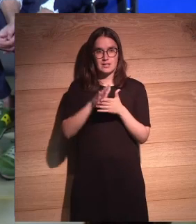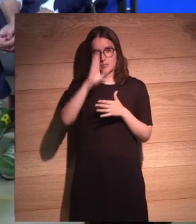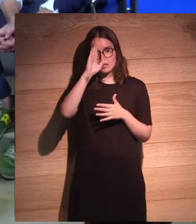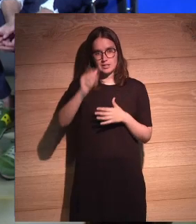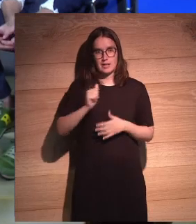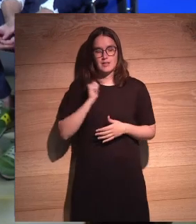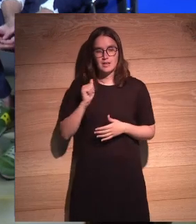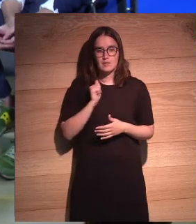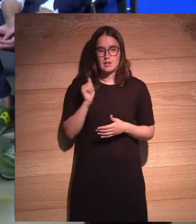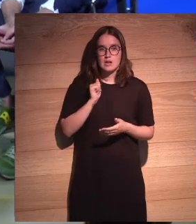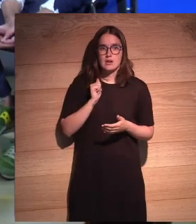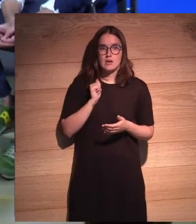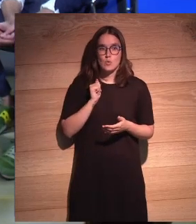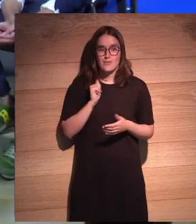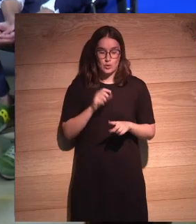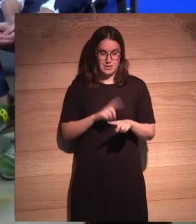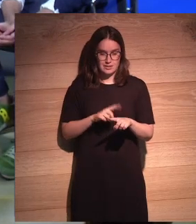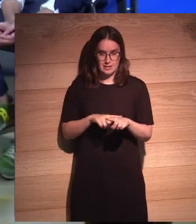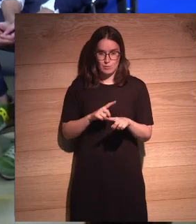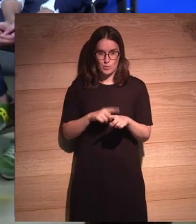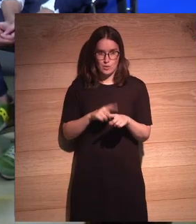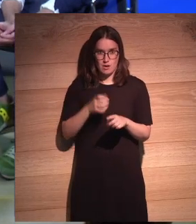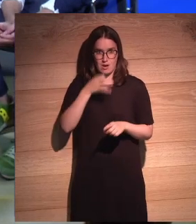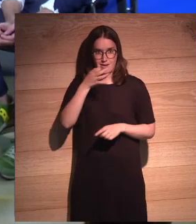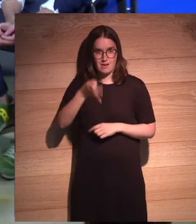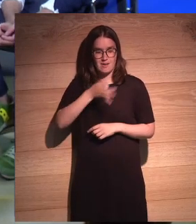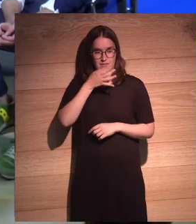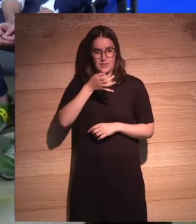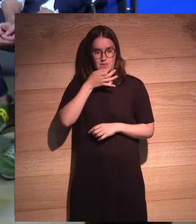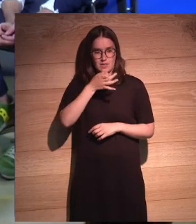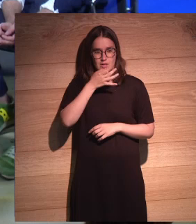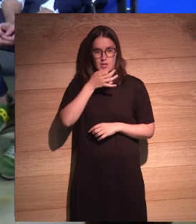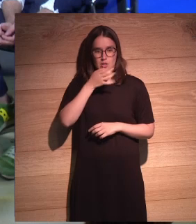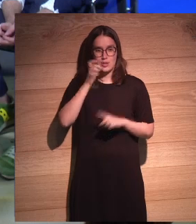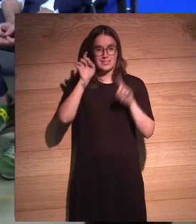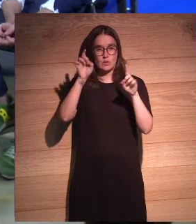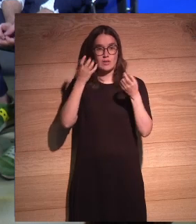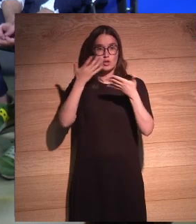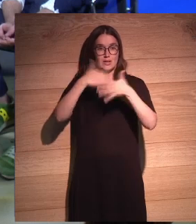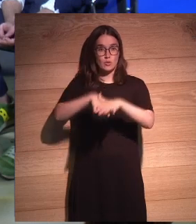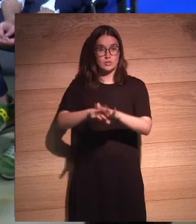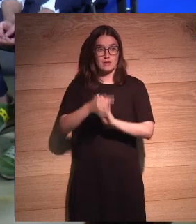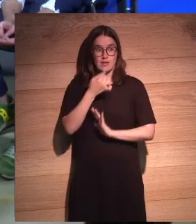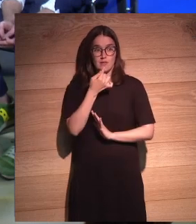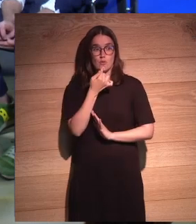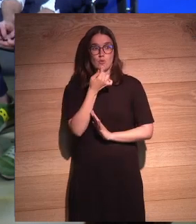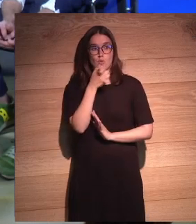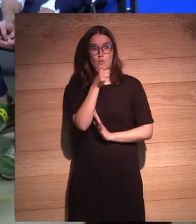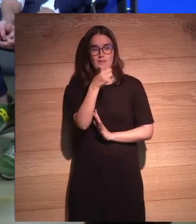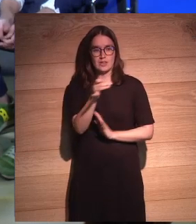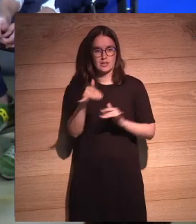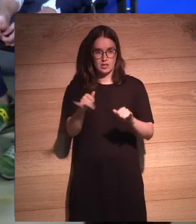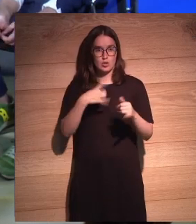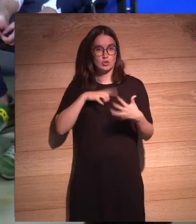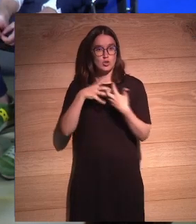inteligencia artificial cuando en el tiempo que llevamos de exposición lo que es educación inclusiva no se ha nombrado ni una sola vez. Nosotros estamos